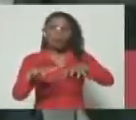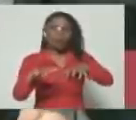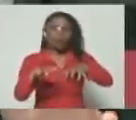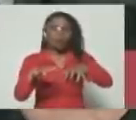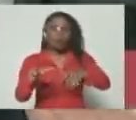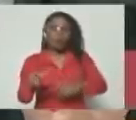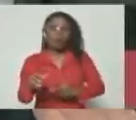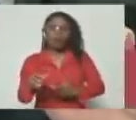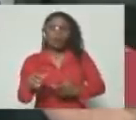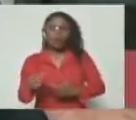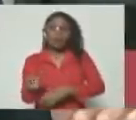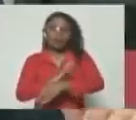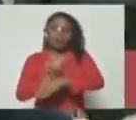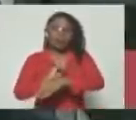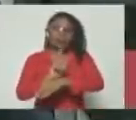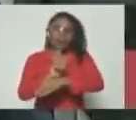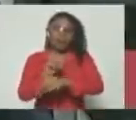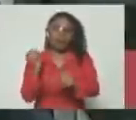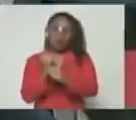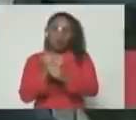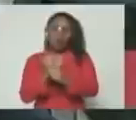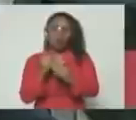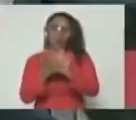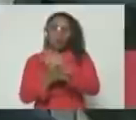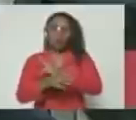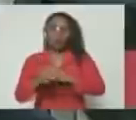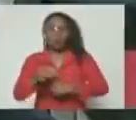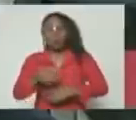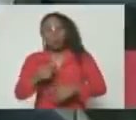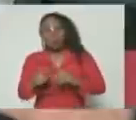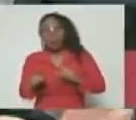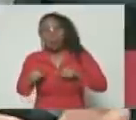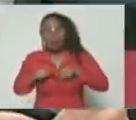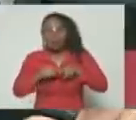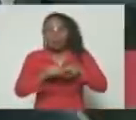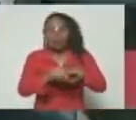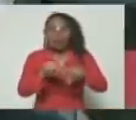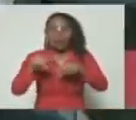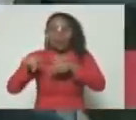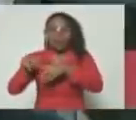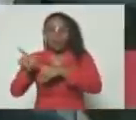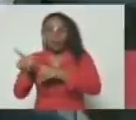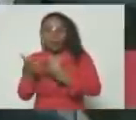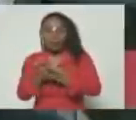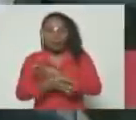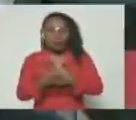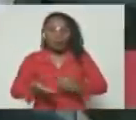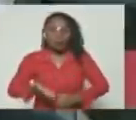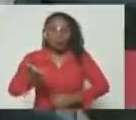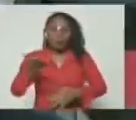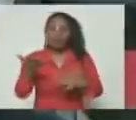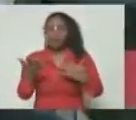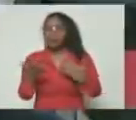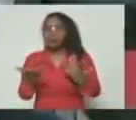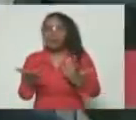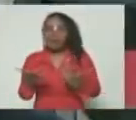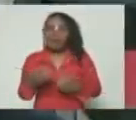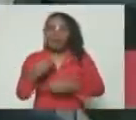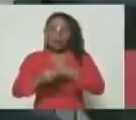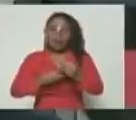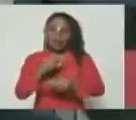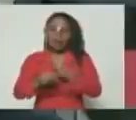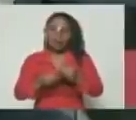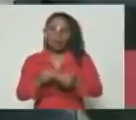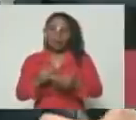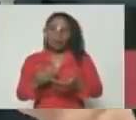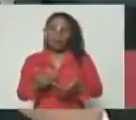celeridad. Pero a la par de esto, presidente, quizás lo más importante que percibimos